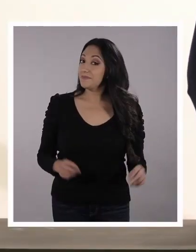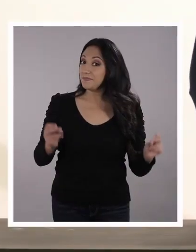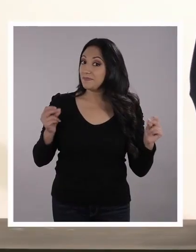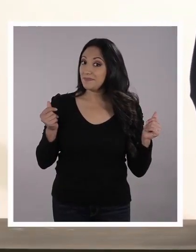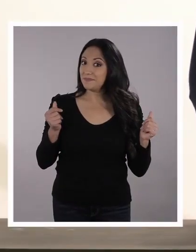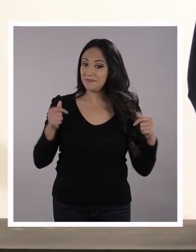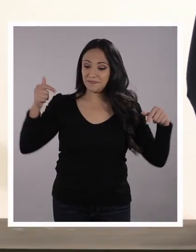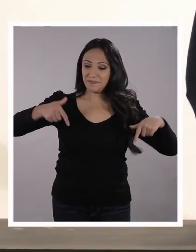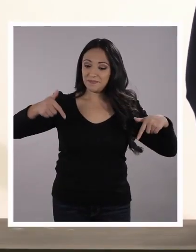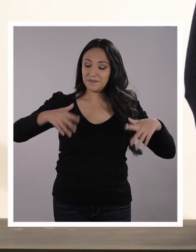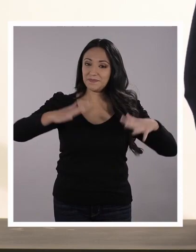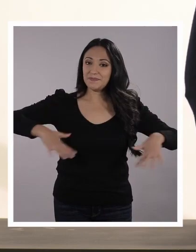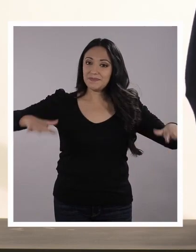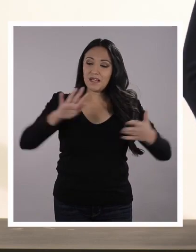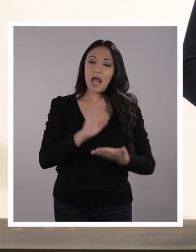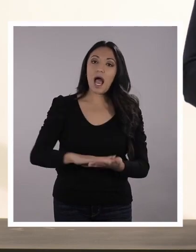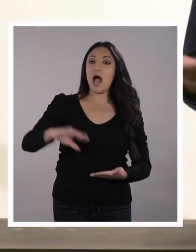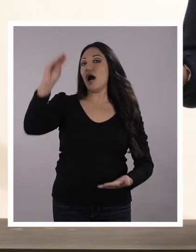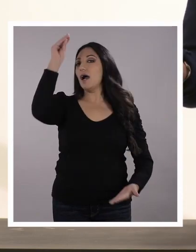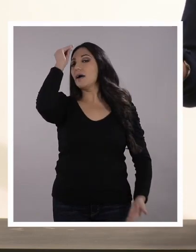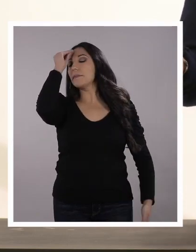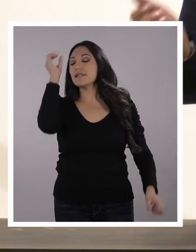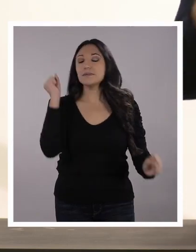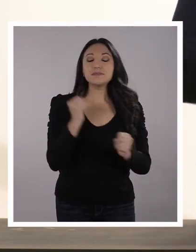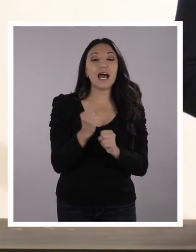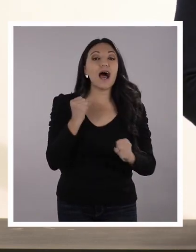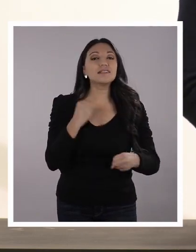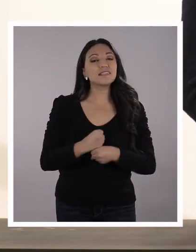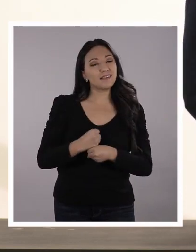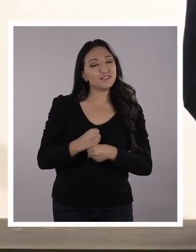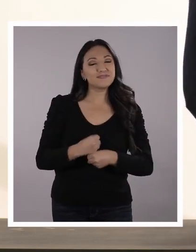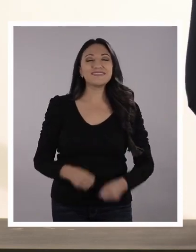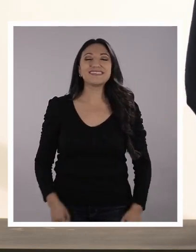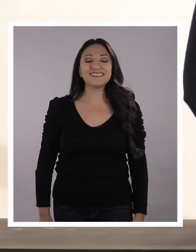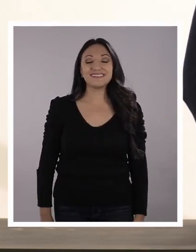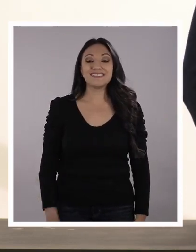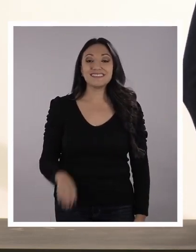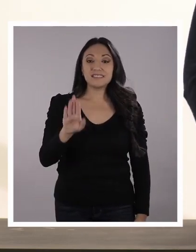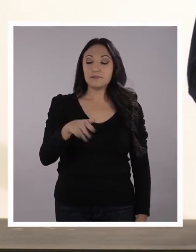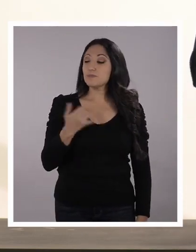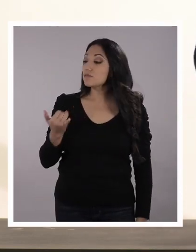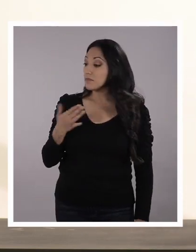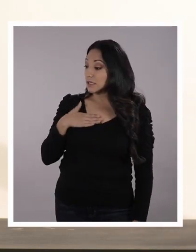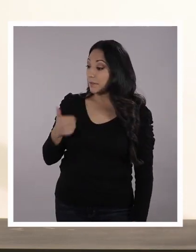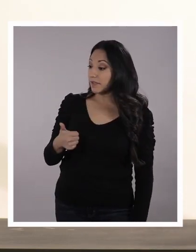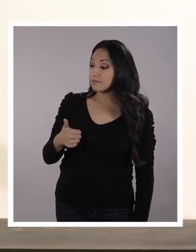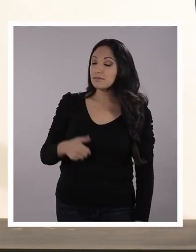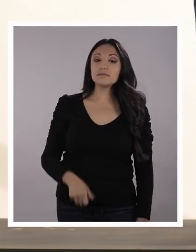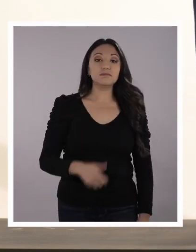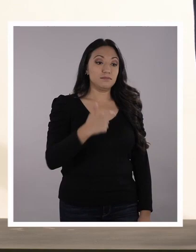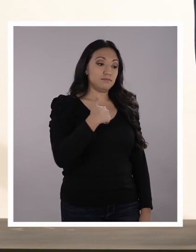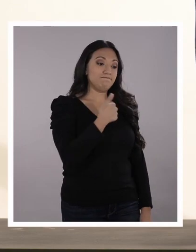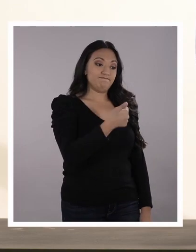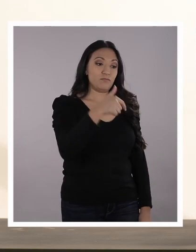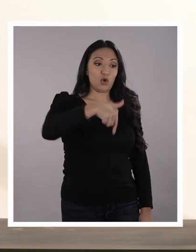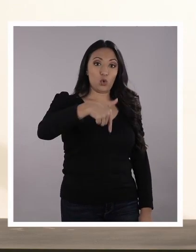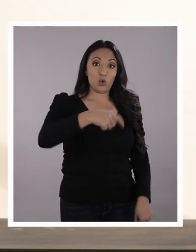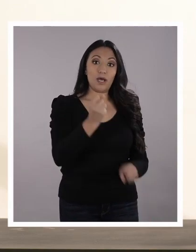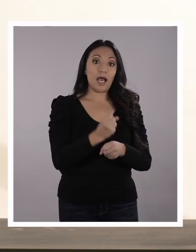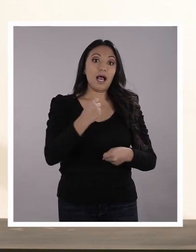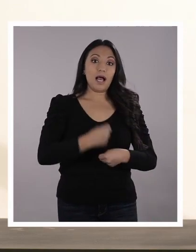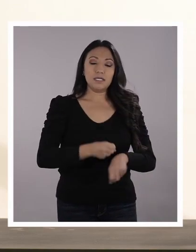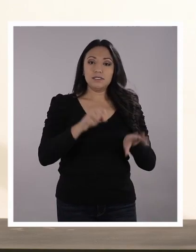Nuevamente estamos en nuestra zona experimental donde aprendemos... creando. Eso. ¿Y qué vamos a hacer el día de hoy, profe? El día de hoy vamos a crear